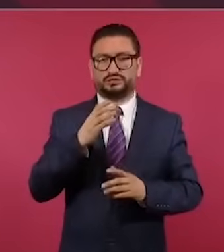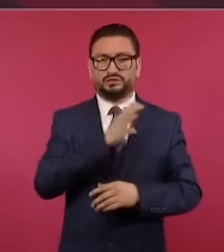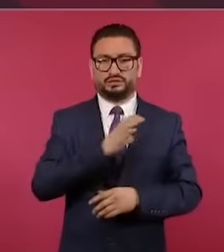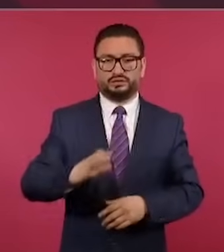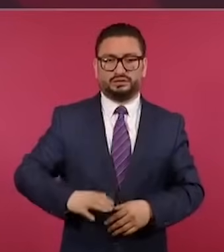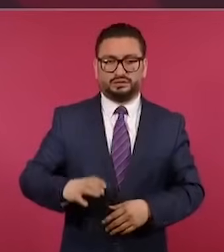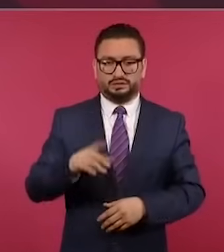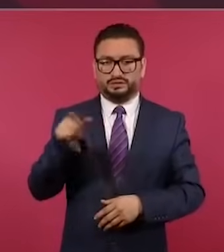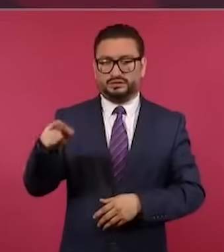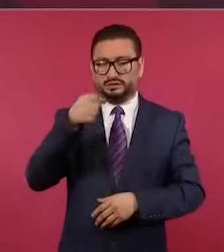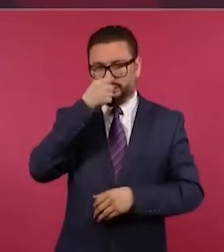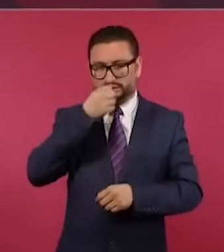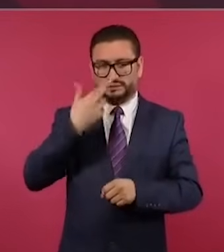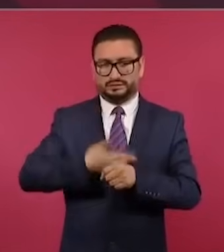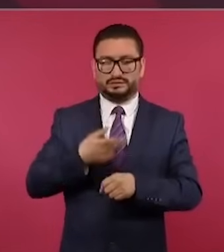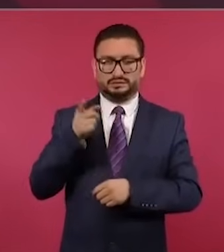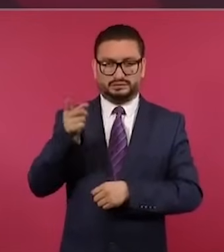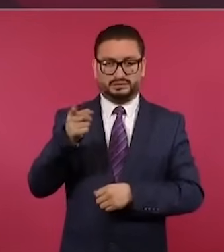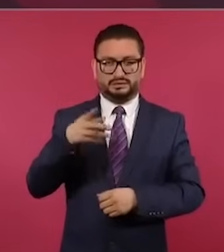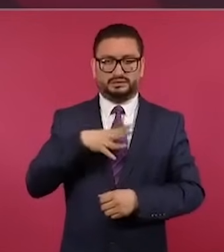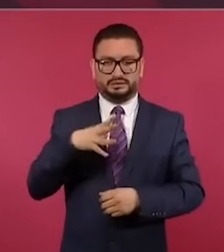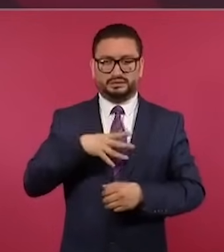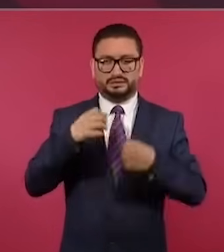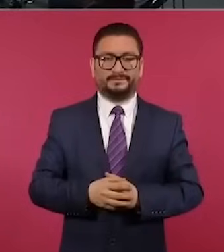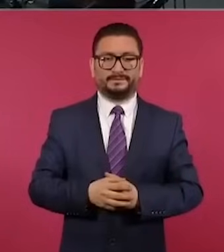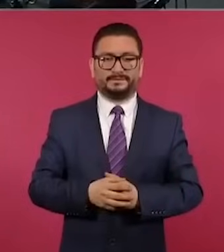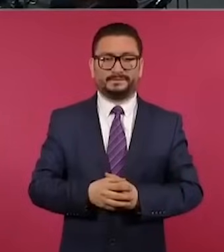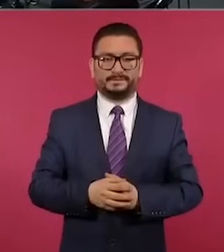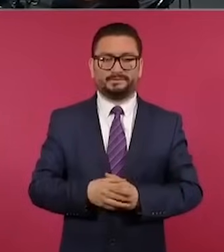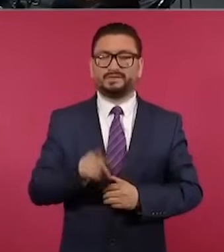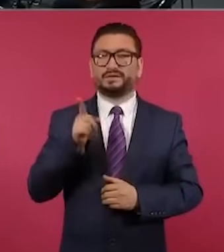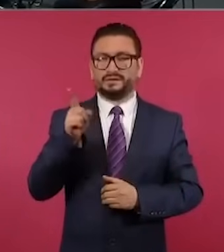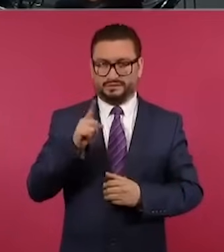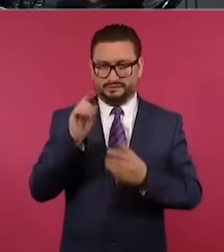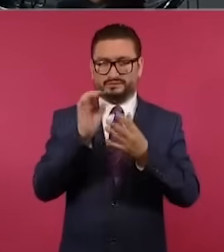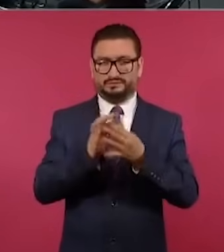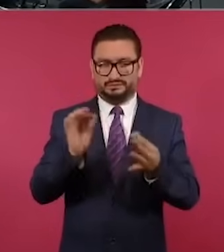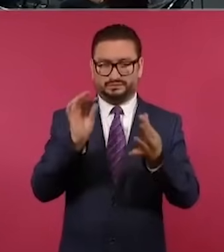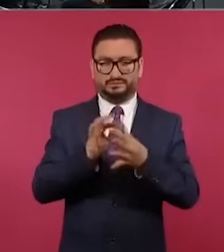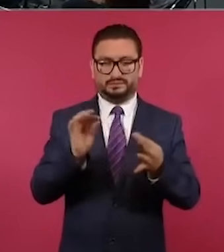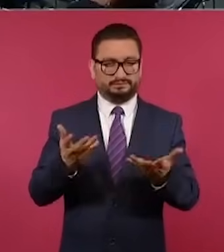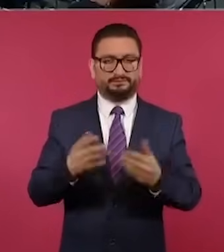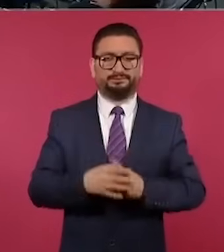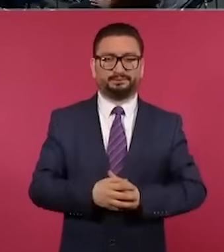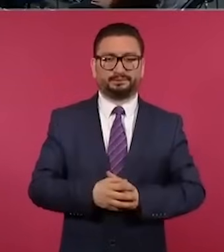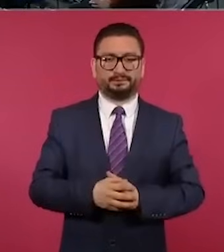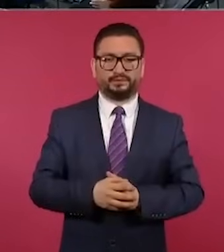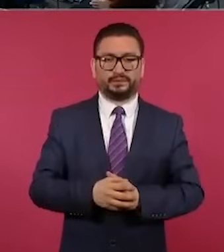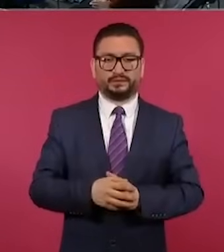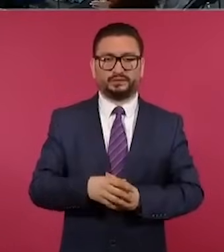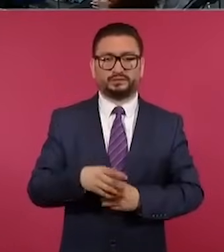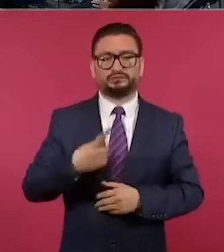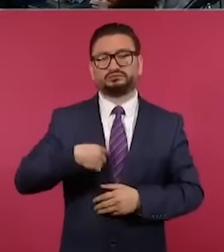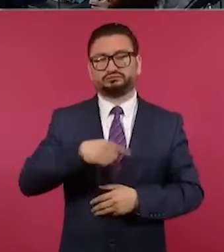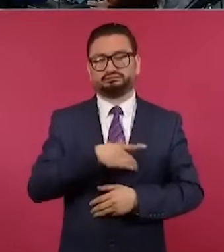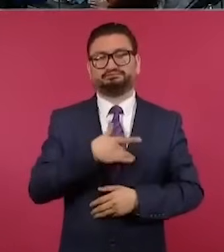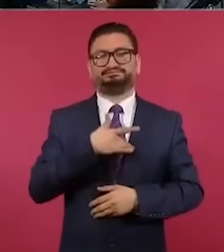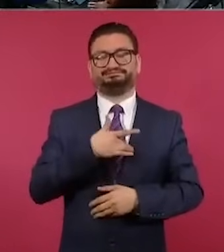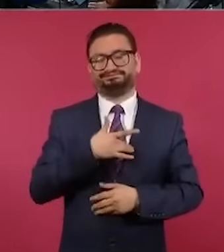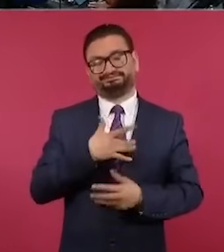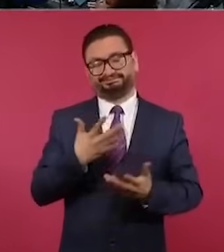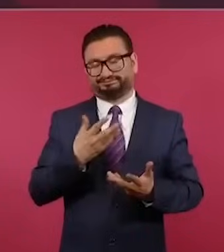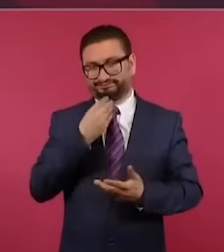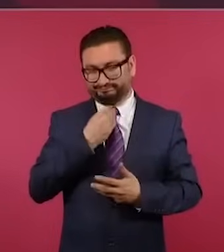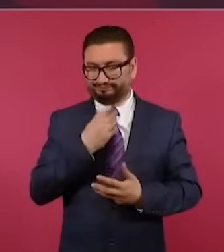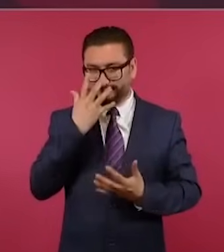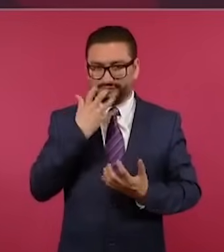aquí está la secretaria de Seguridad Pública, que te va a decir que es muy triste, porque aunque